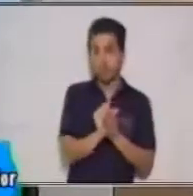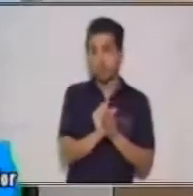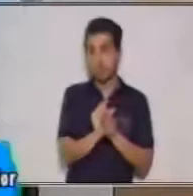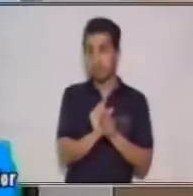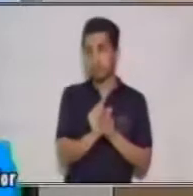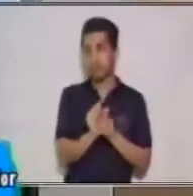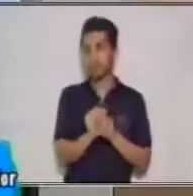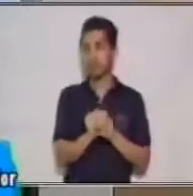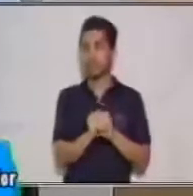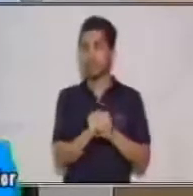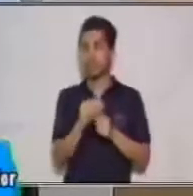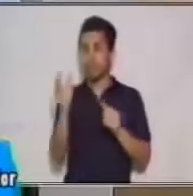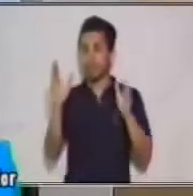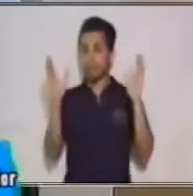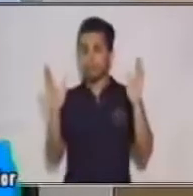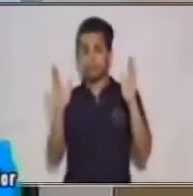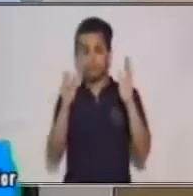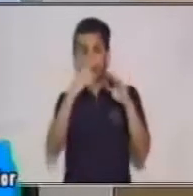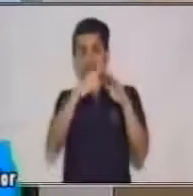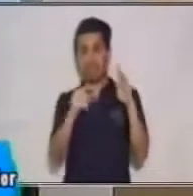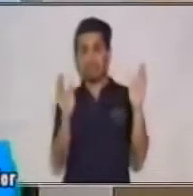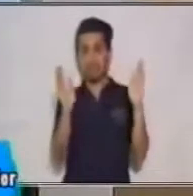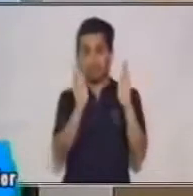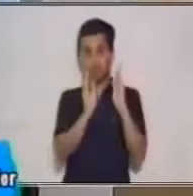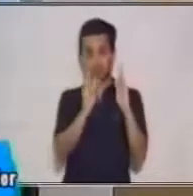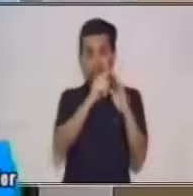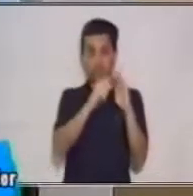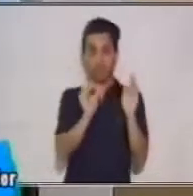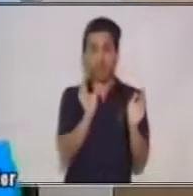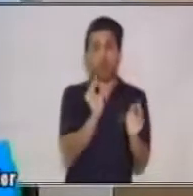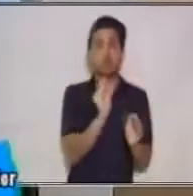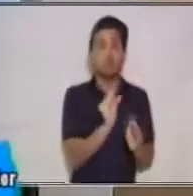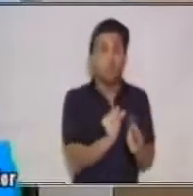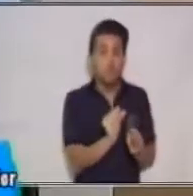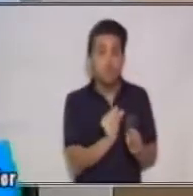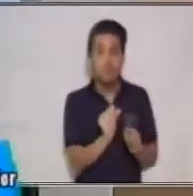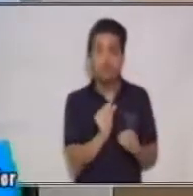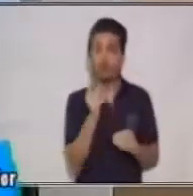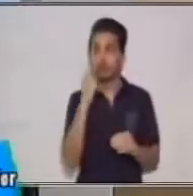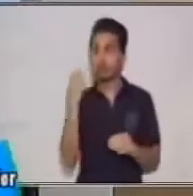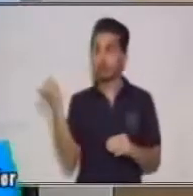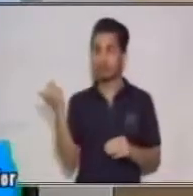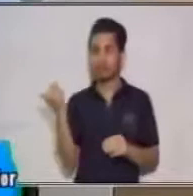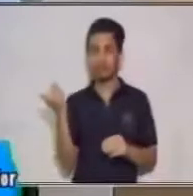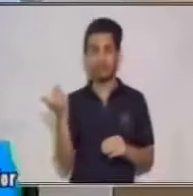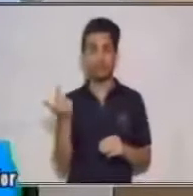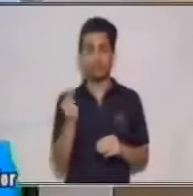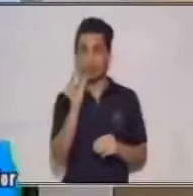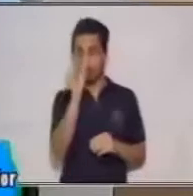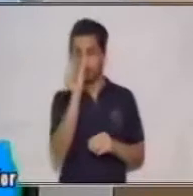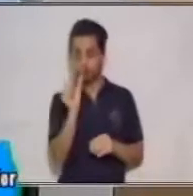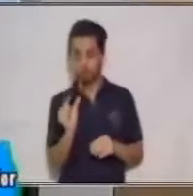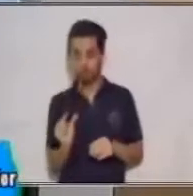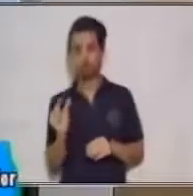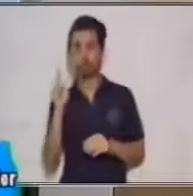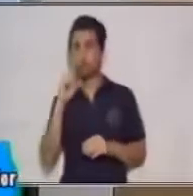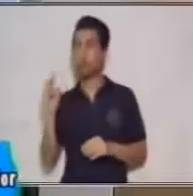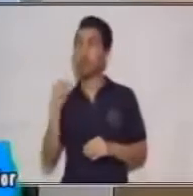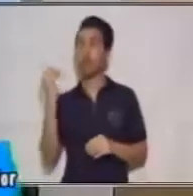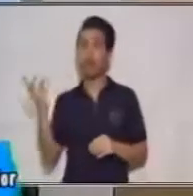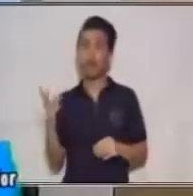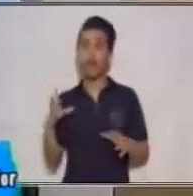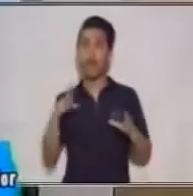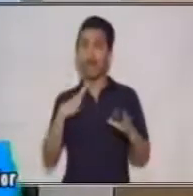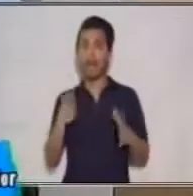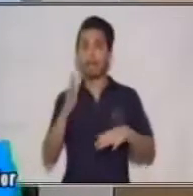pedacito, la mitad de este pastel, y aquí me comí solo una tajadita más pequeña porque